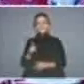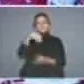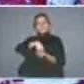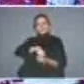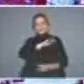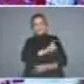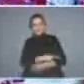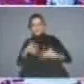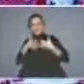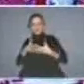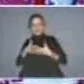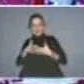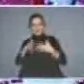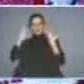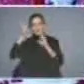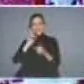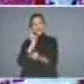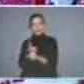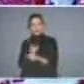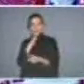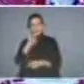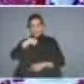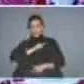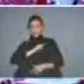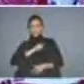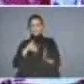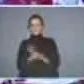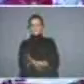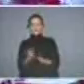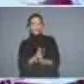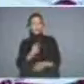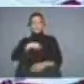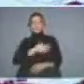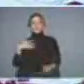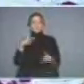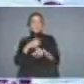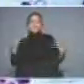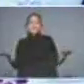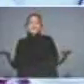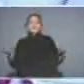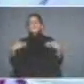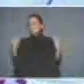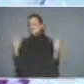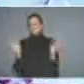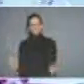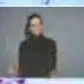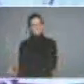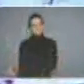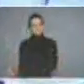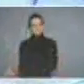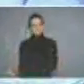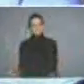deportes, sobre todo en el fútbol, porque para los que jugamos es simplemente un juego y lo que queremos es divertirnos.